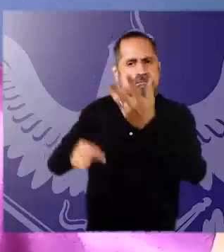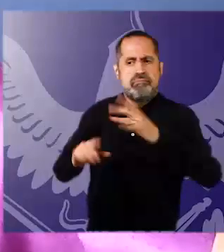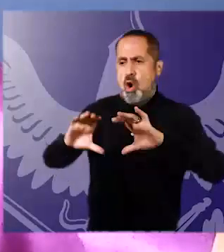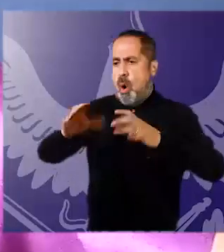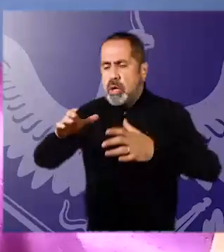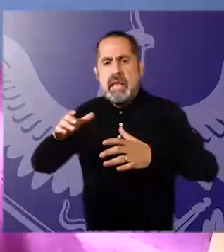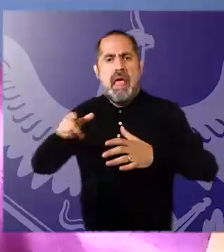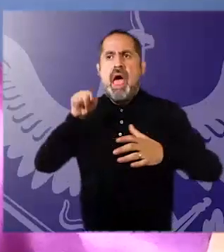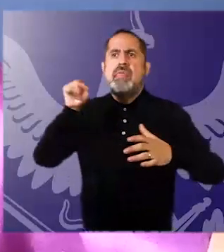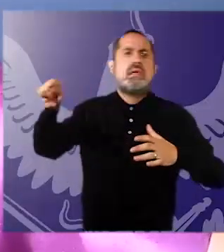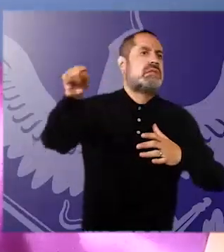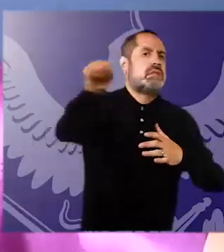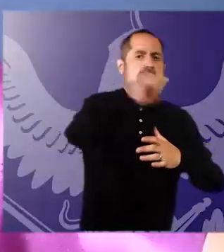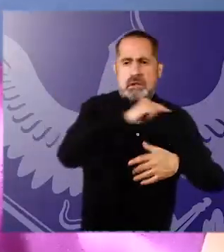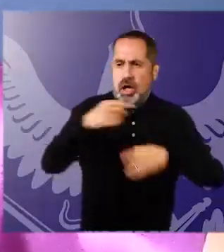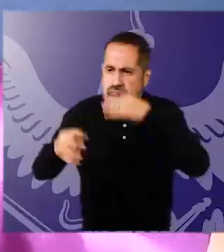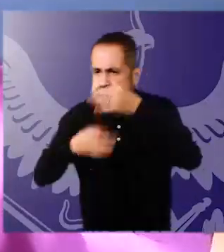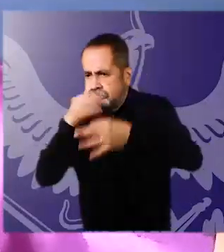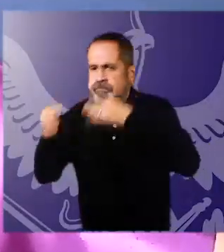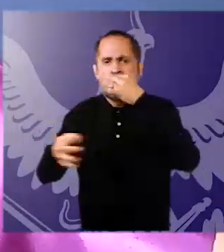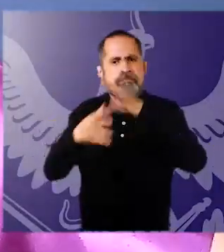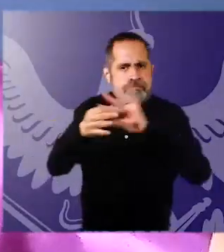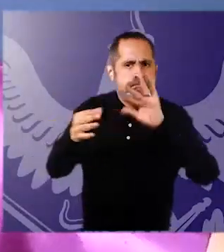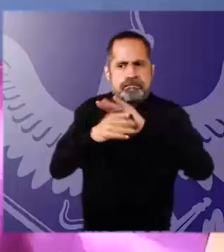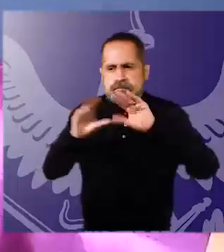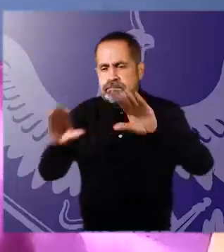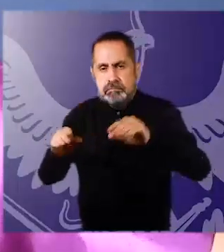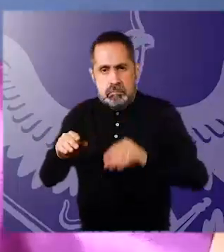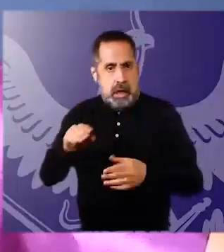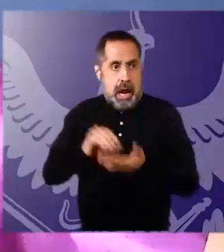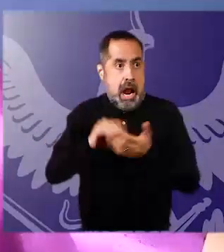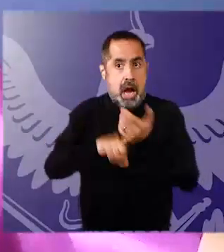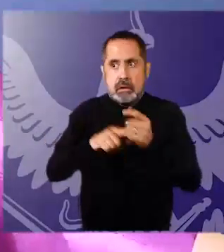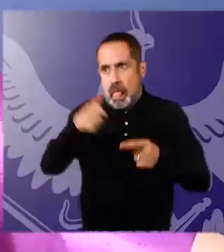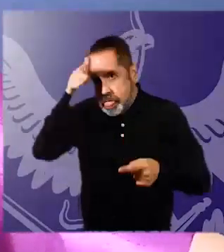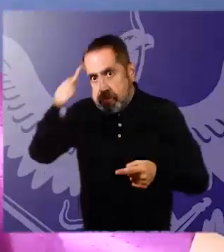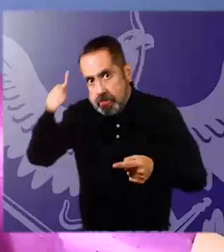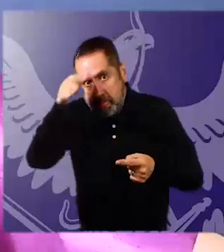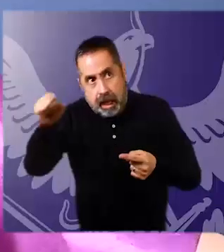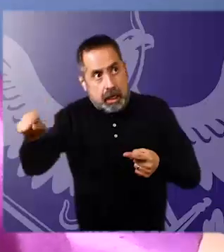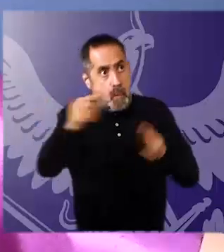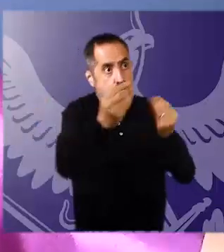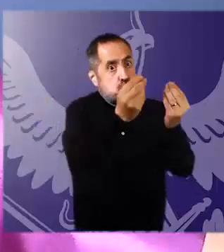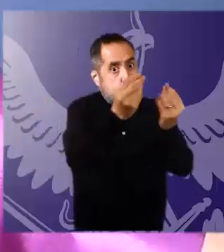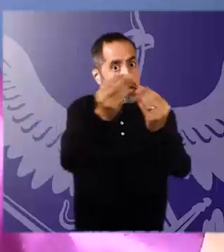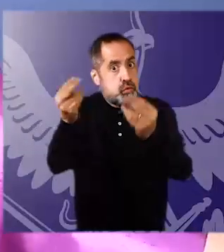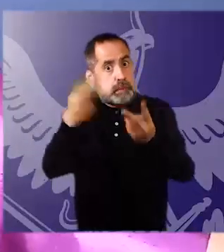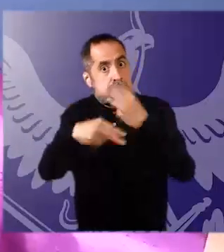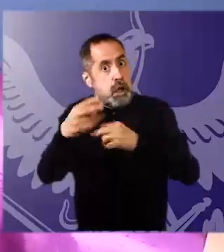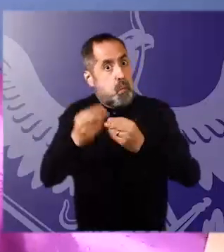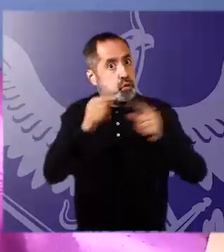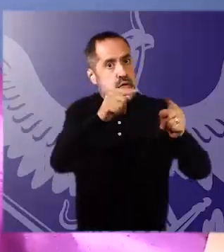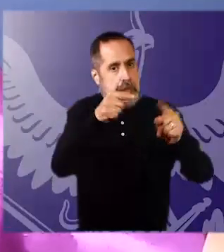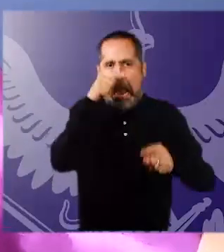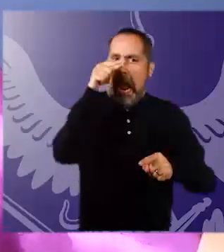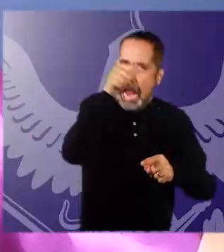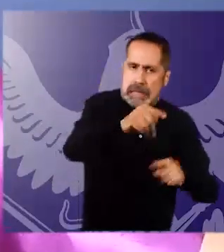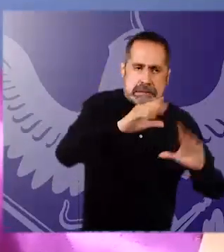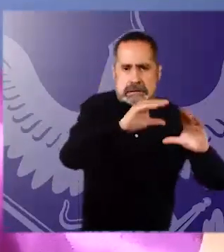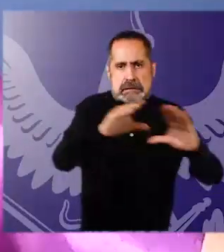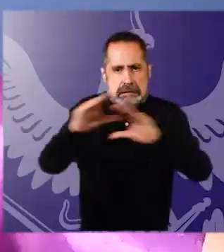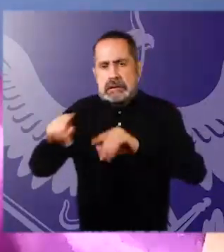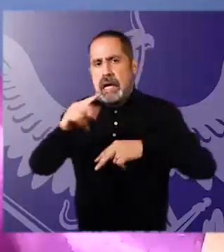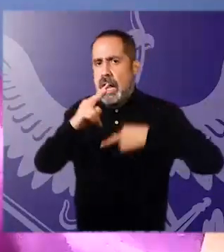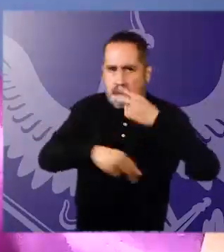se llevan al terreno, a las comunidades, a los lugares en donde se está ubicando